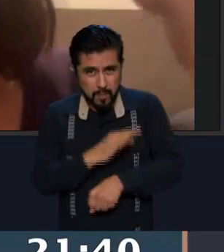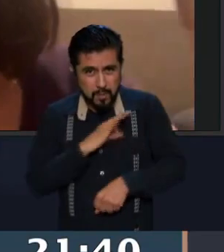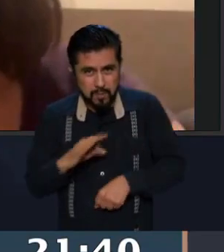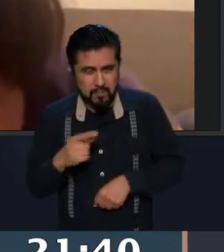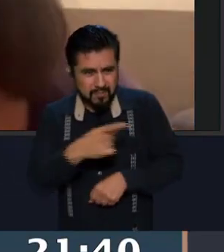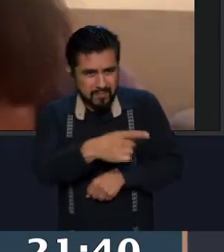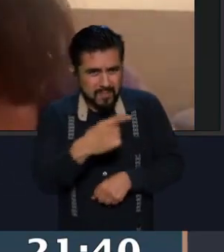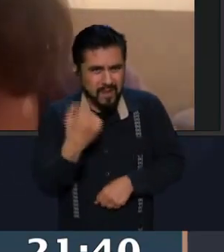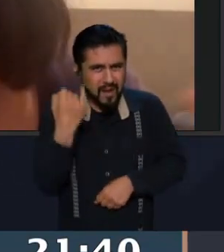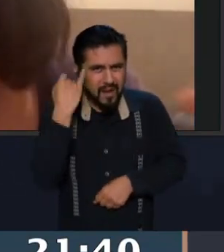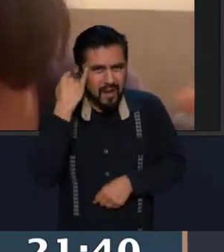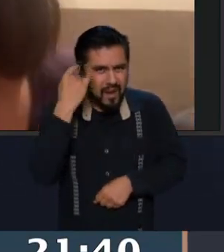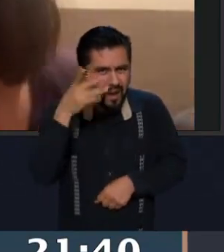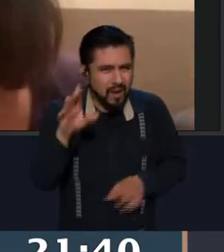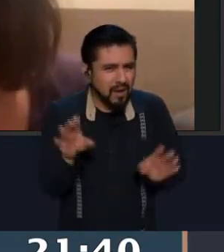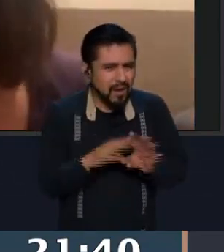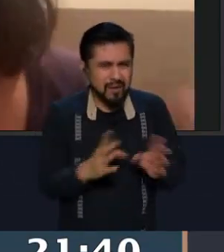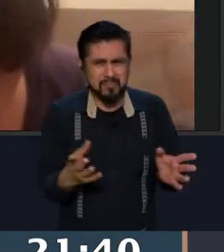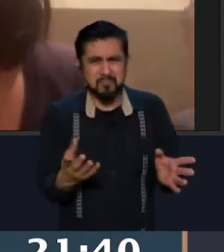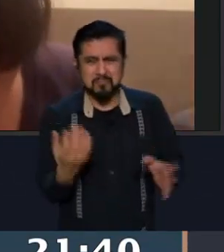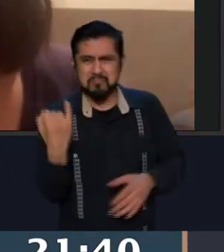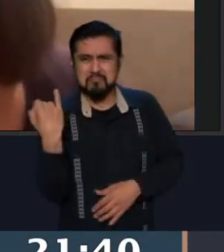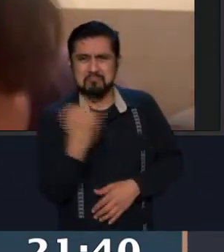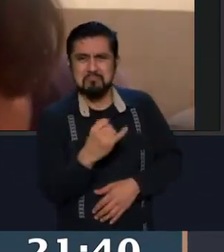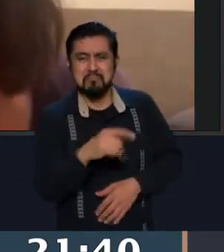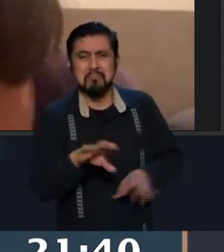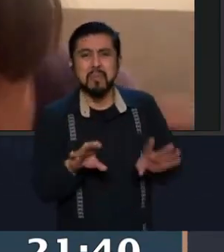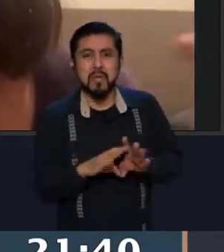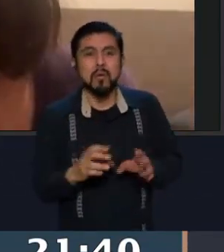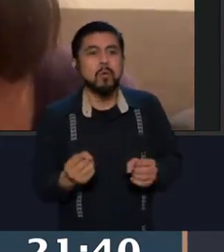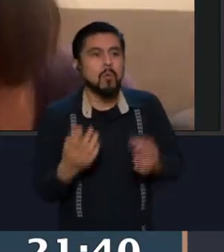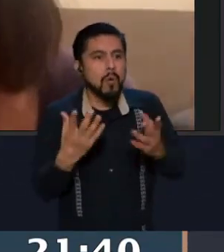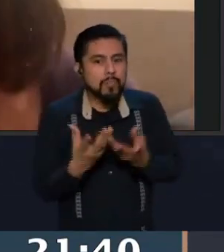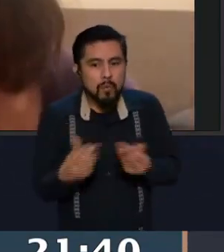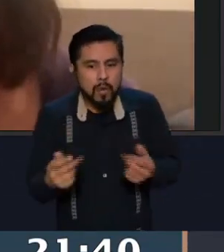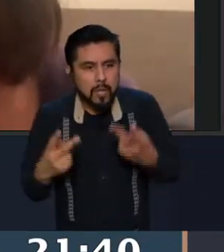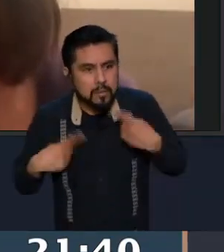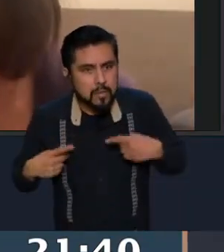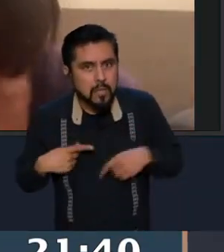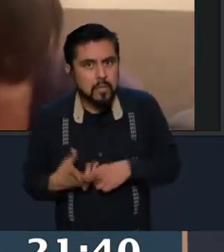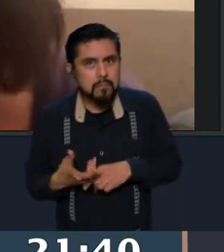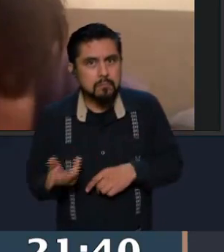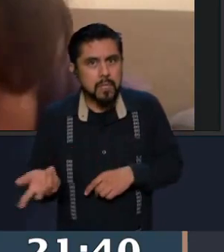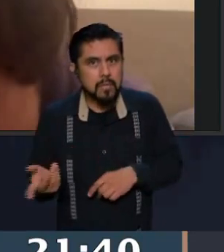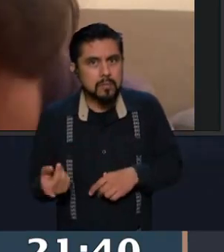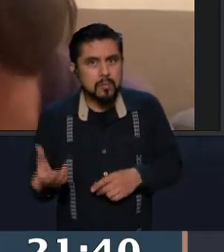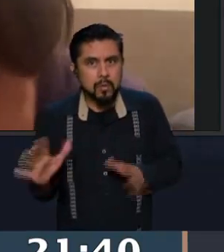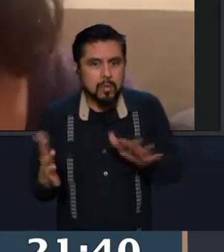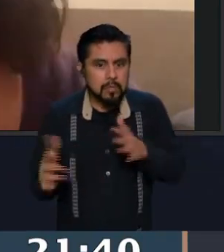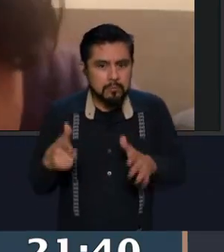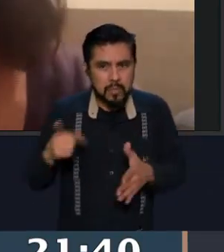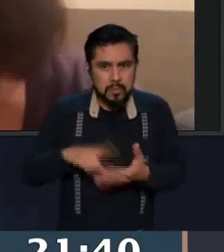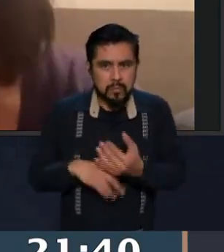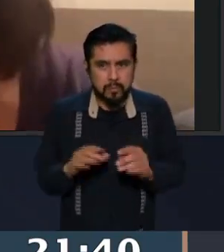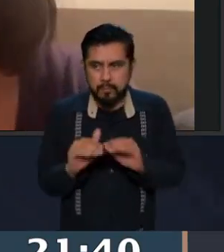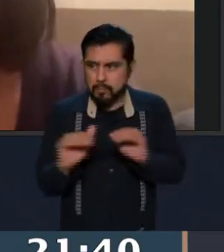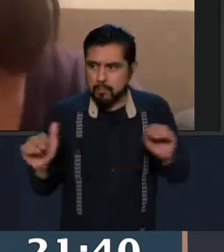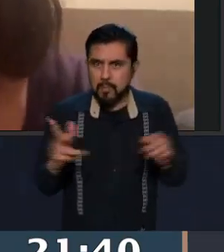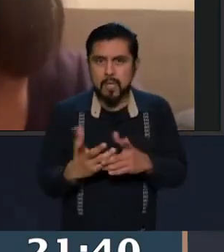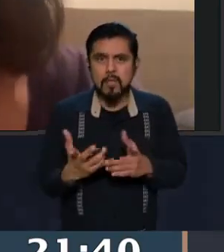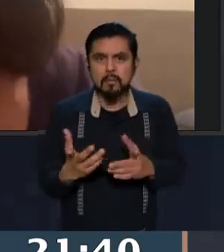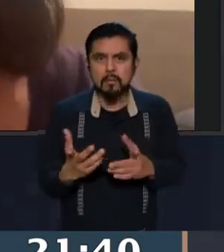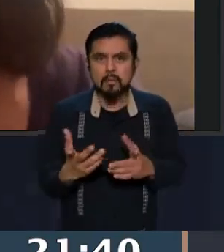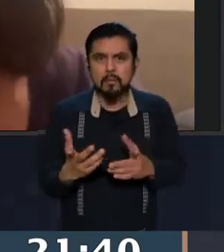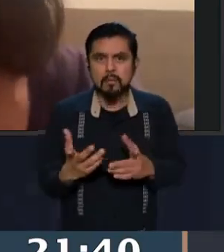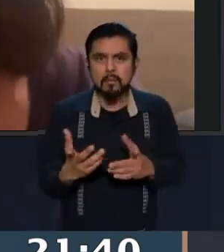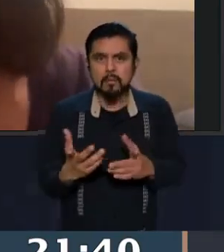no tiene ni idea de lo que se gasta, de lo que se consume, de lo que se recibe como salario promedio en este país. De verdad que